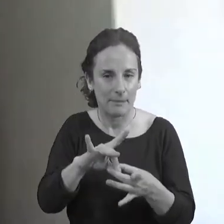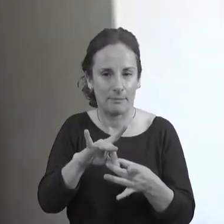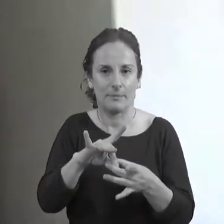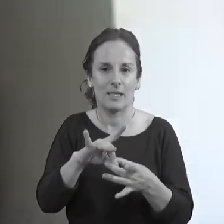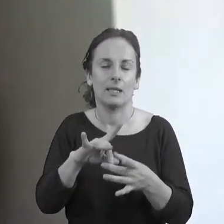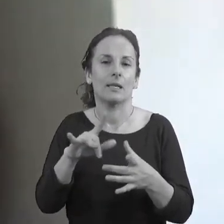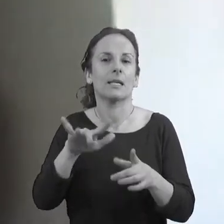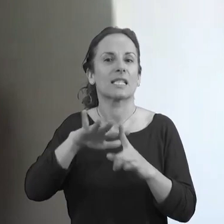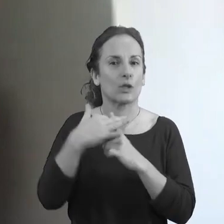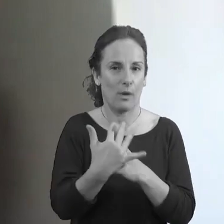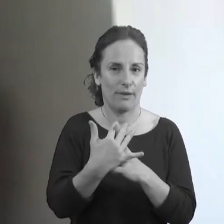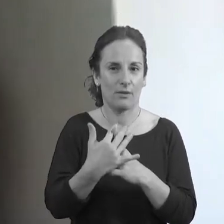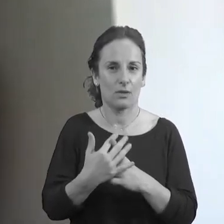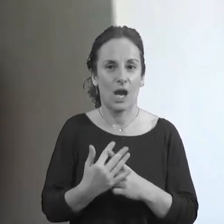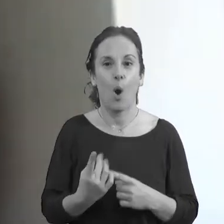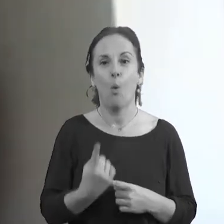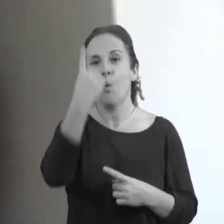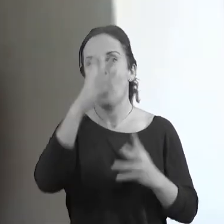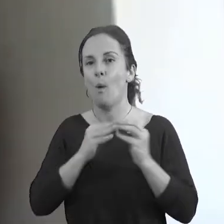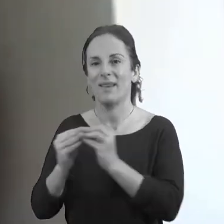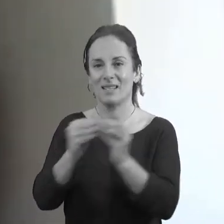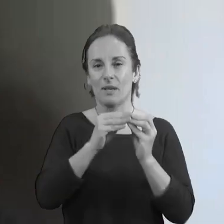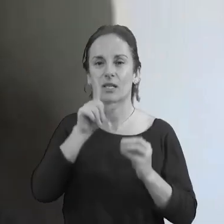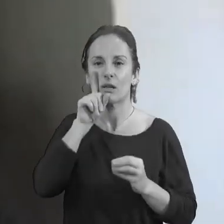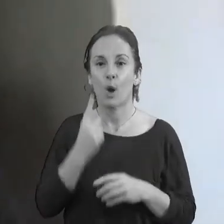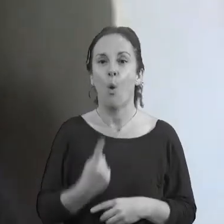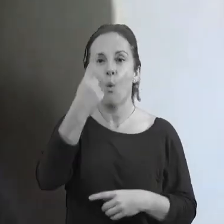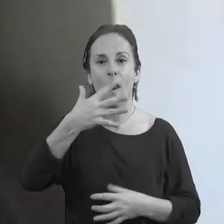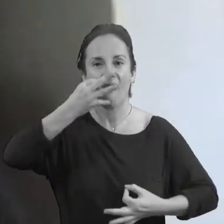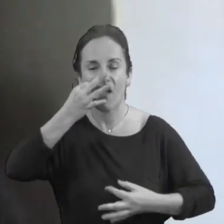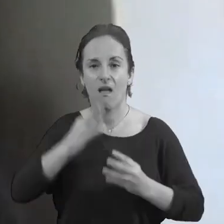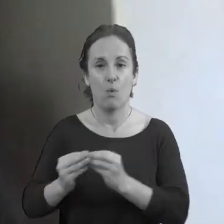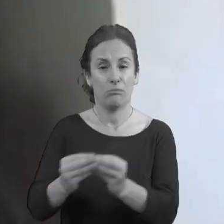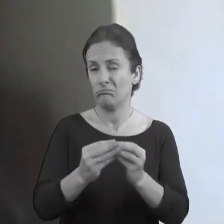pensamiento, sino que ni una única realidad. Yo creo que